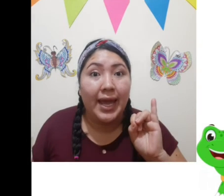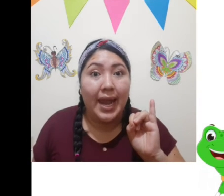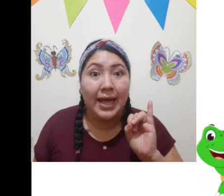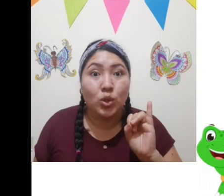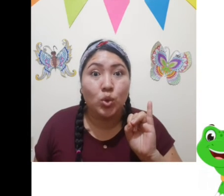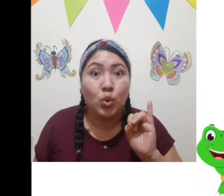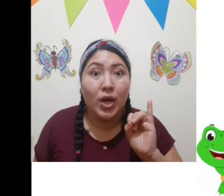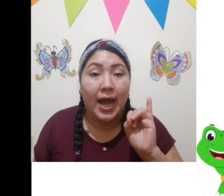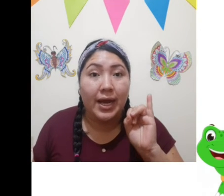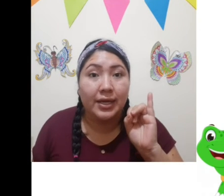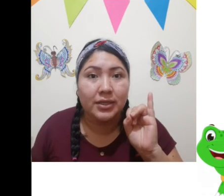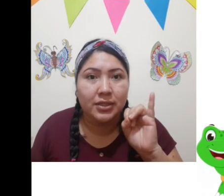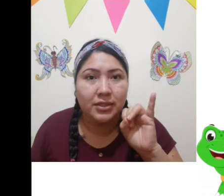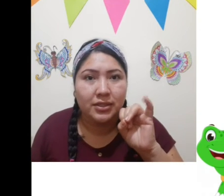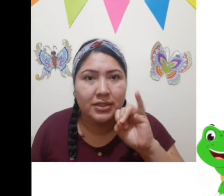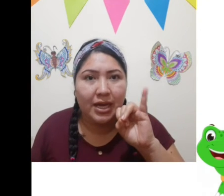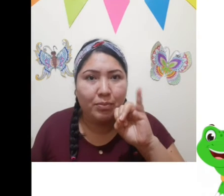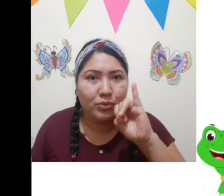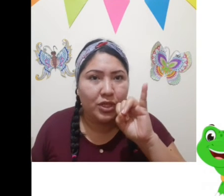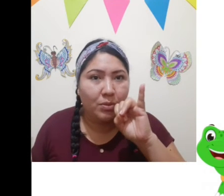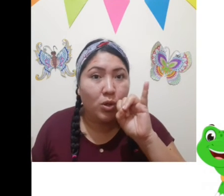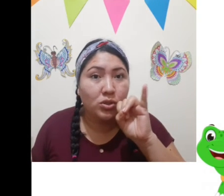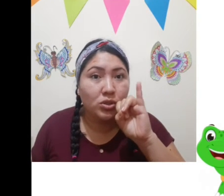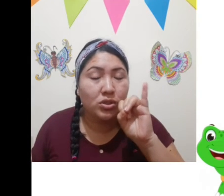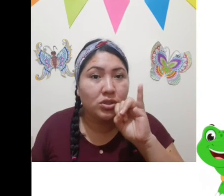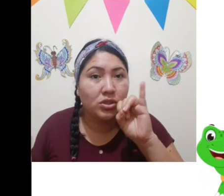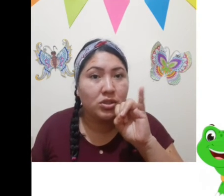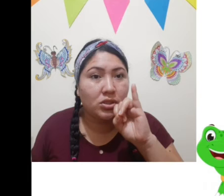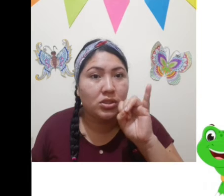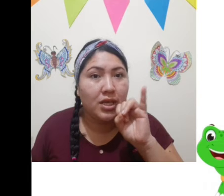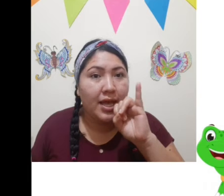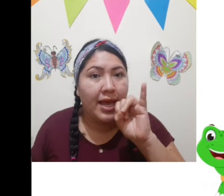la tortuga ya pusimos